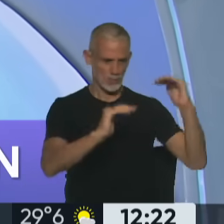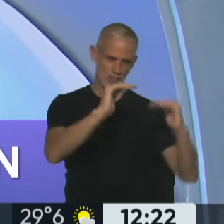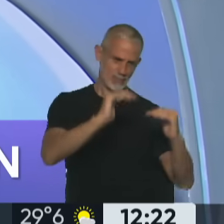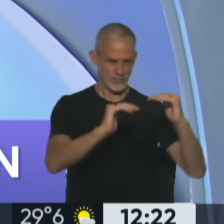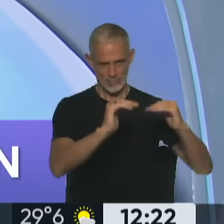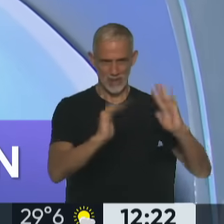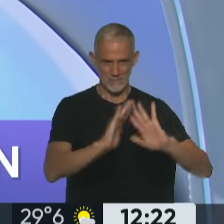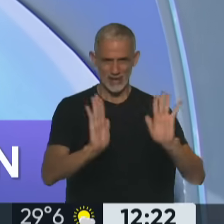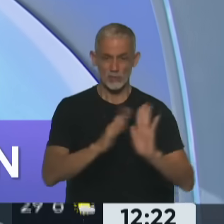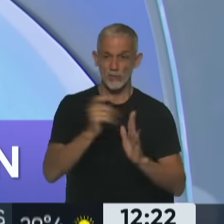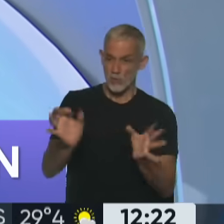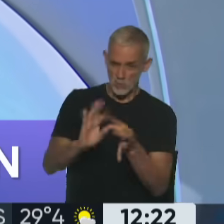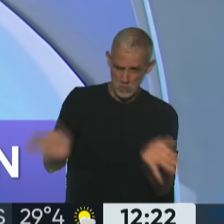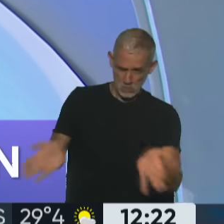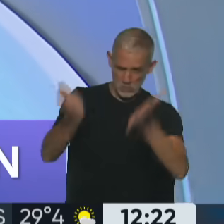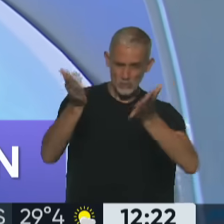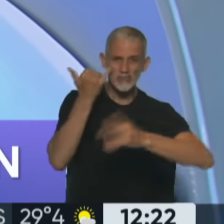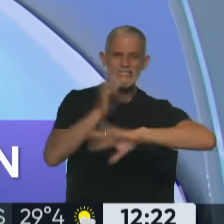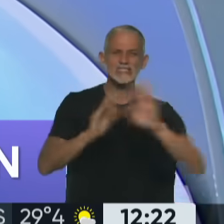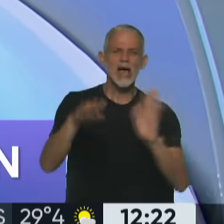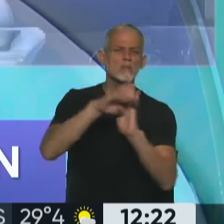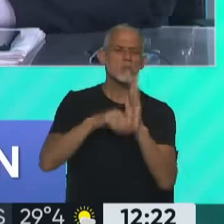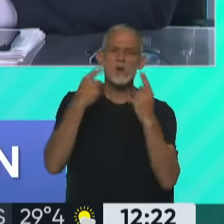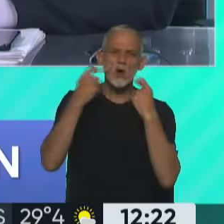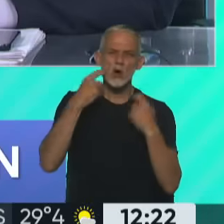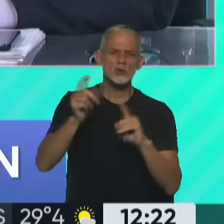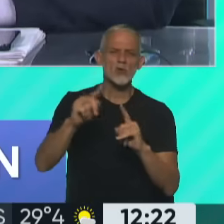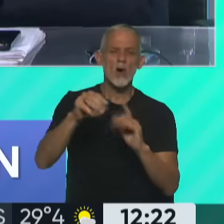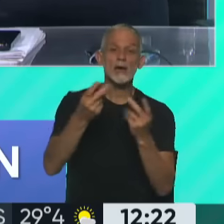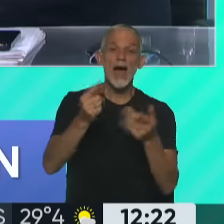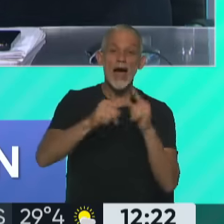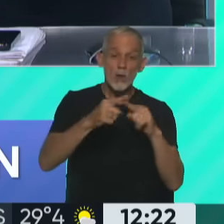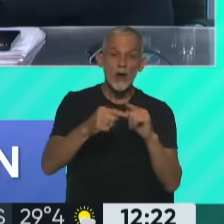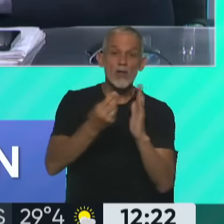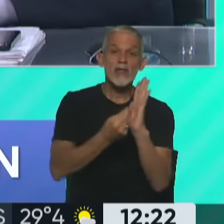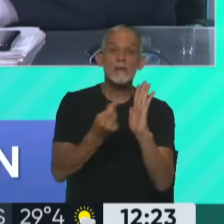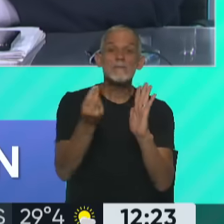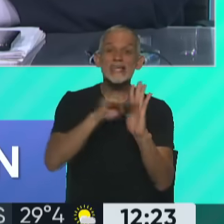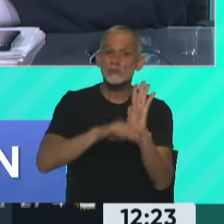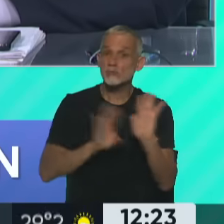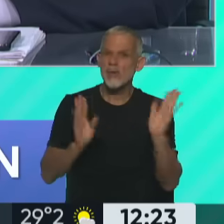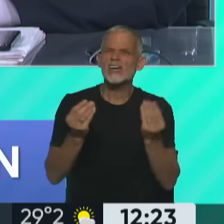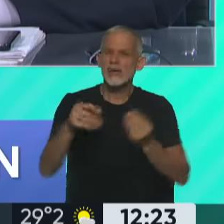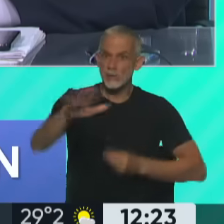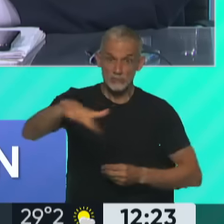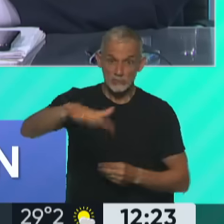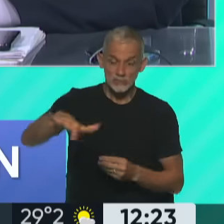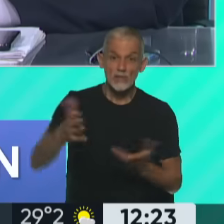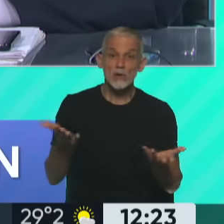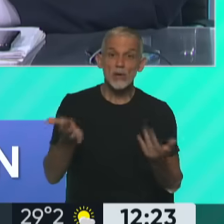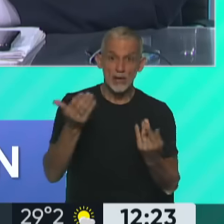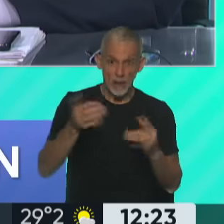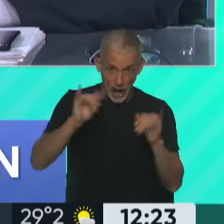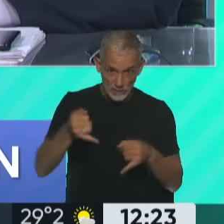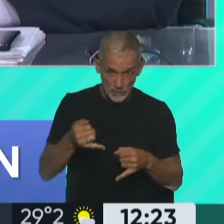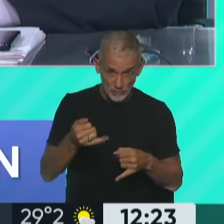de que si le da plena libertad, porque ya no va a haber ni siquiera acuerdos de precio, ¿qué es lo que van a hacer estos sectores? ¿Van a